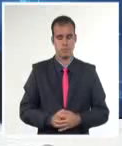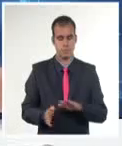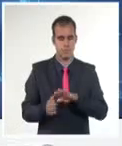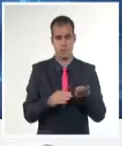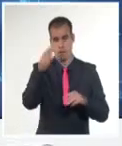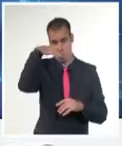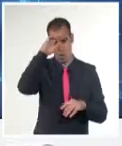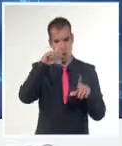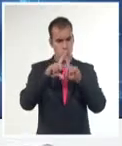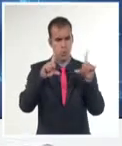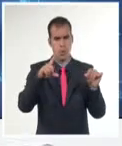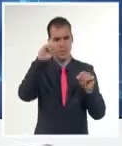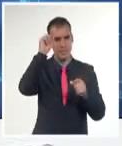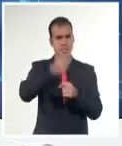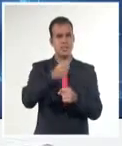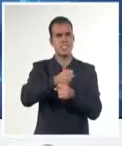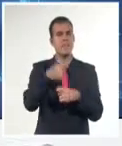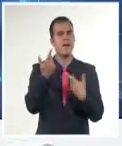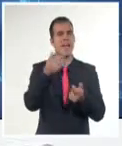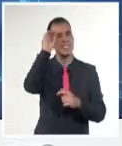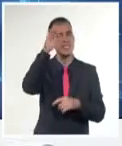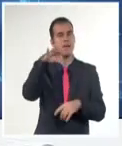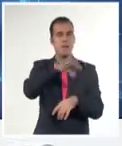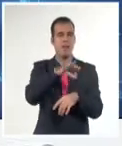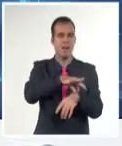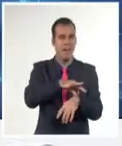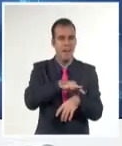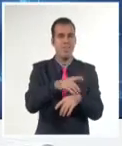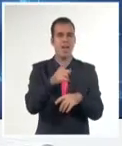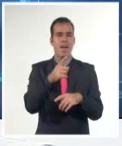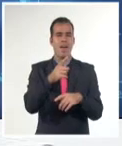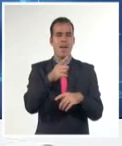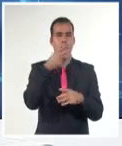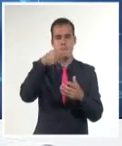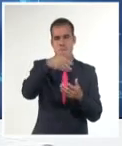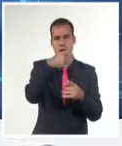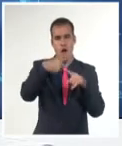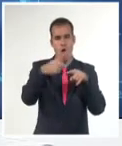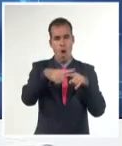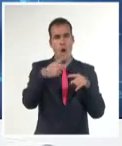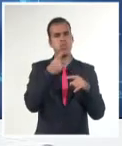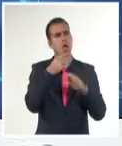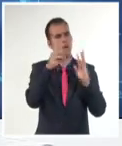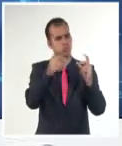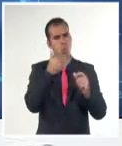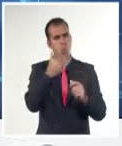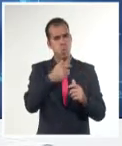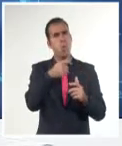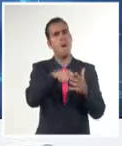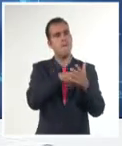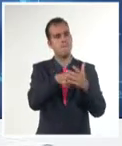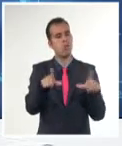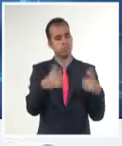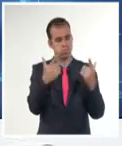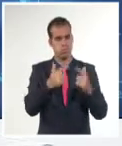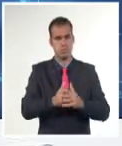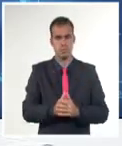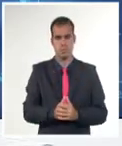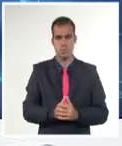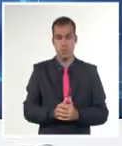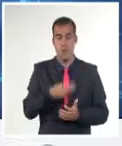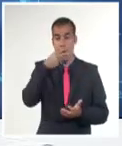País concluyen el año 2021 con resultados favorables en sus principales planes de producción. La miel de abeja y sus derivados constituyen